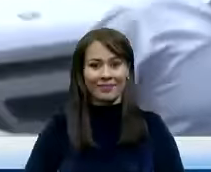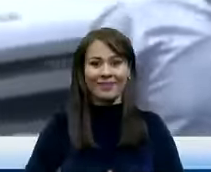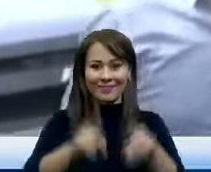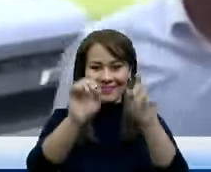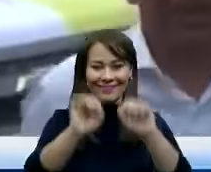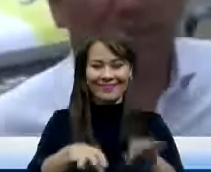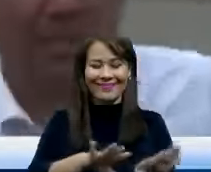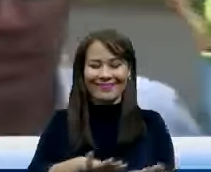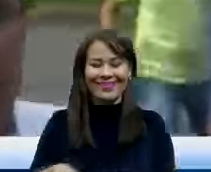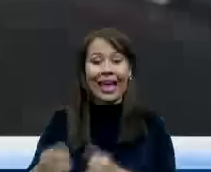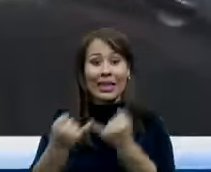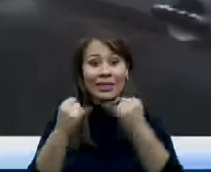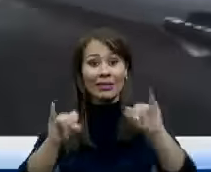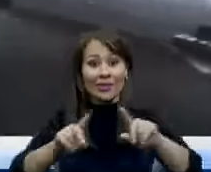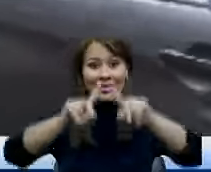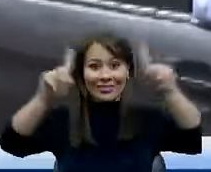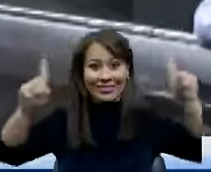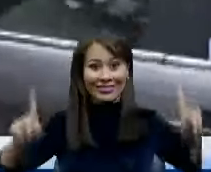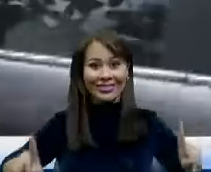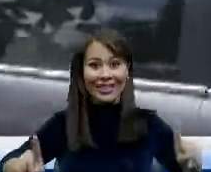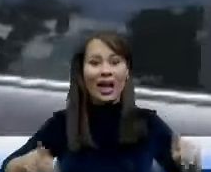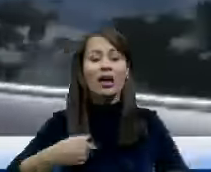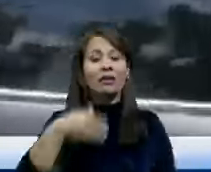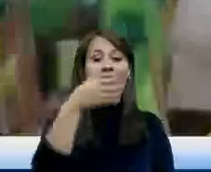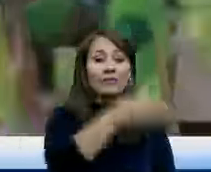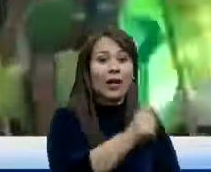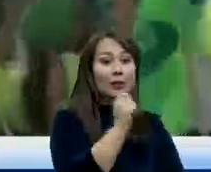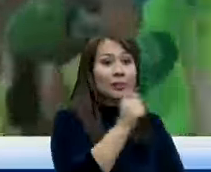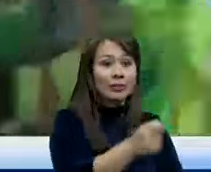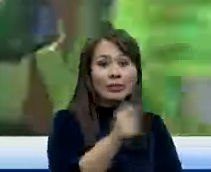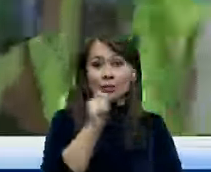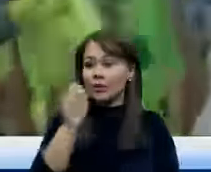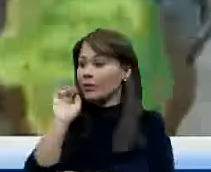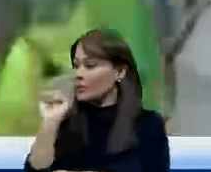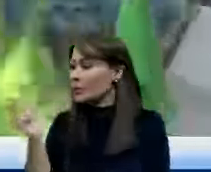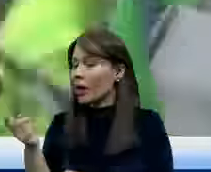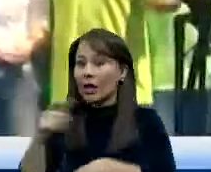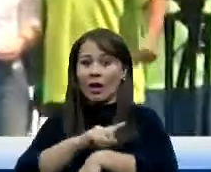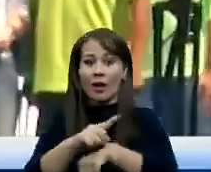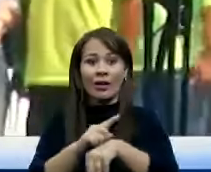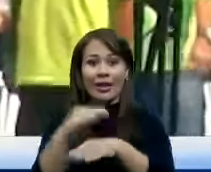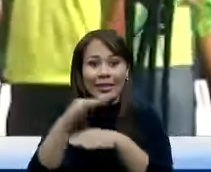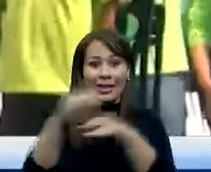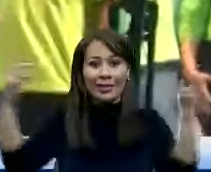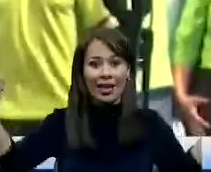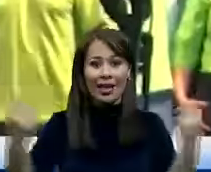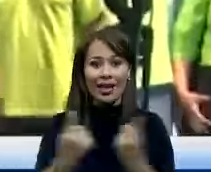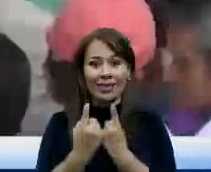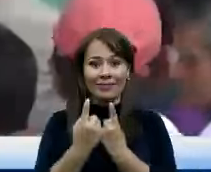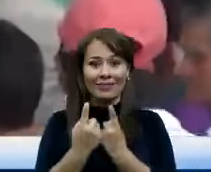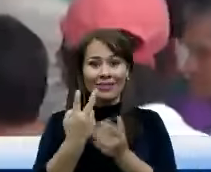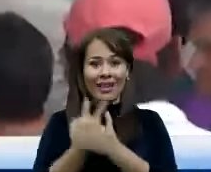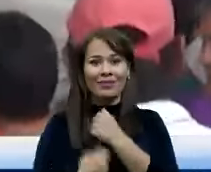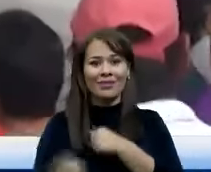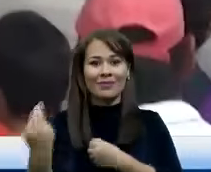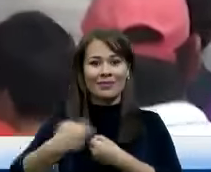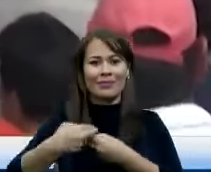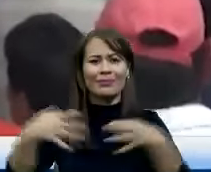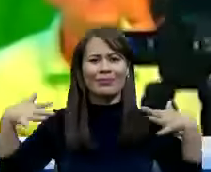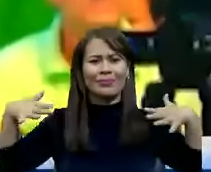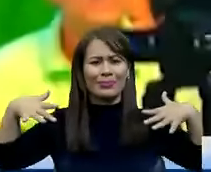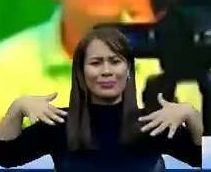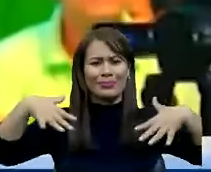De manera independiente estuvieron visitando medios de comunicación y finalmente en horas de la tarde ambos participaron de un evento